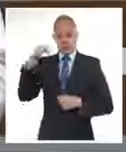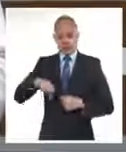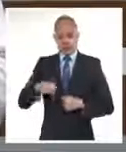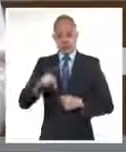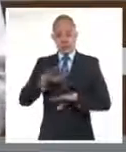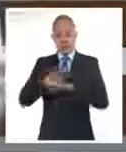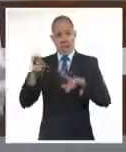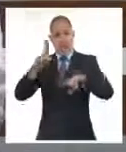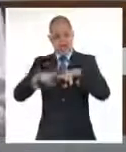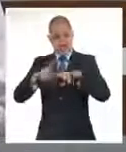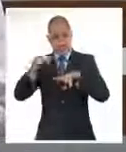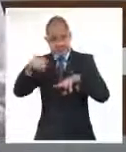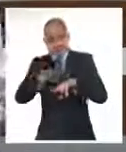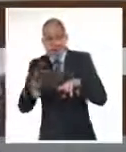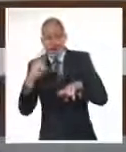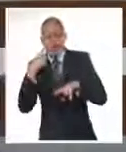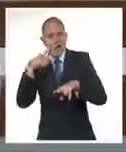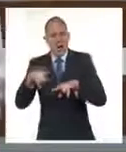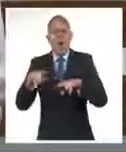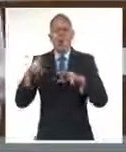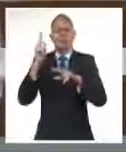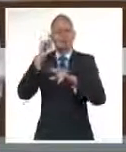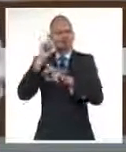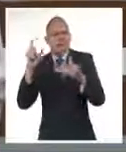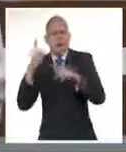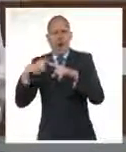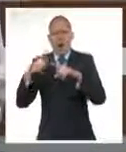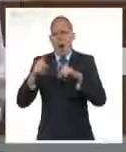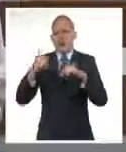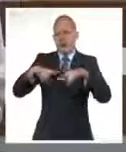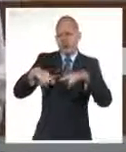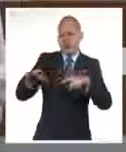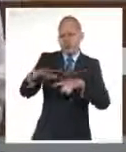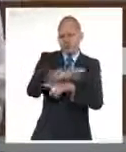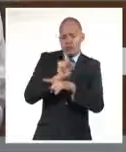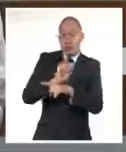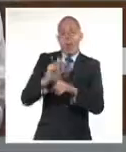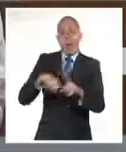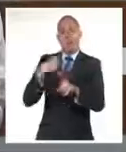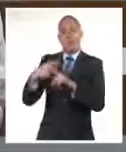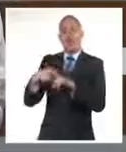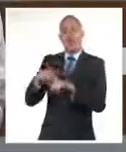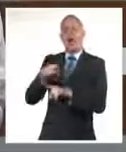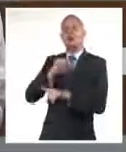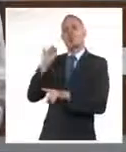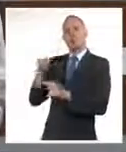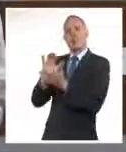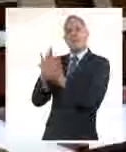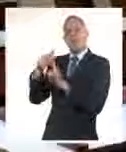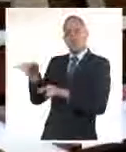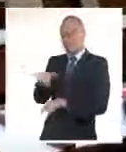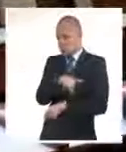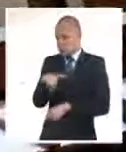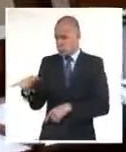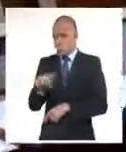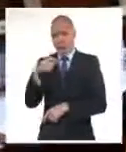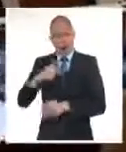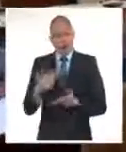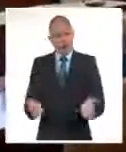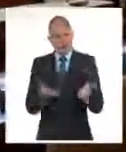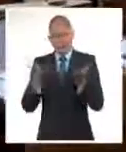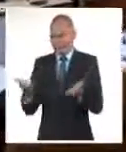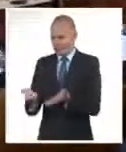parques o sistemas de interfase que se han ido creando en el país en los últimos tiempos favorecen eso. Y como parte